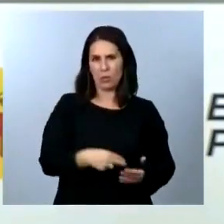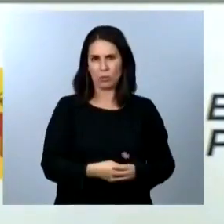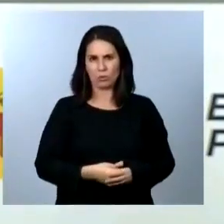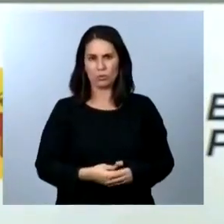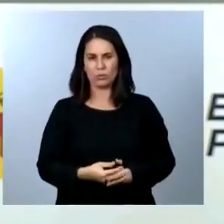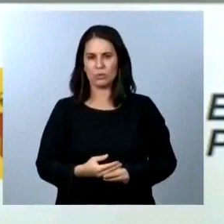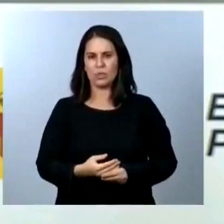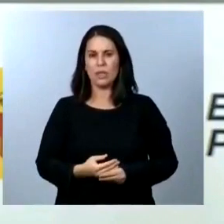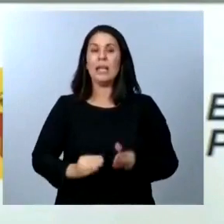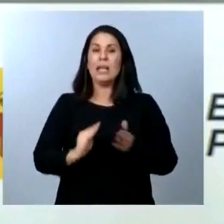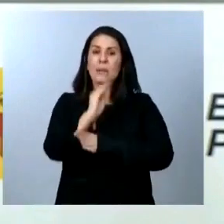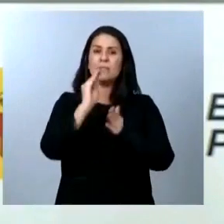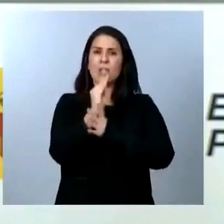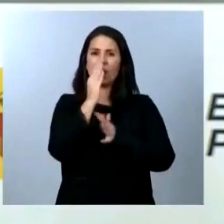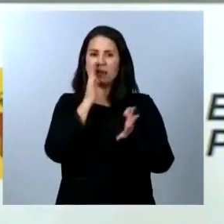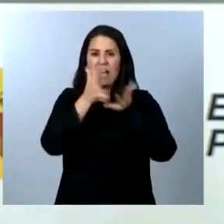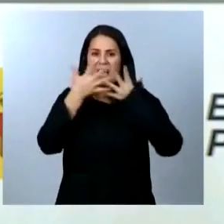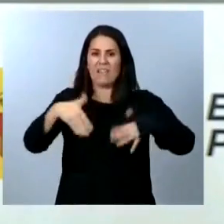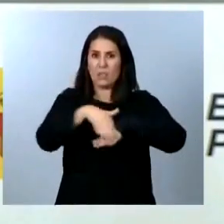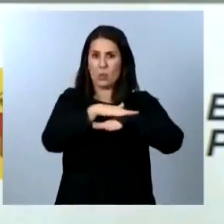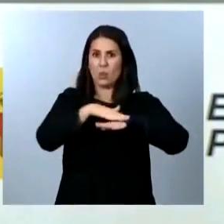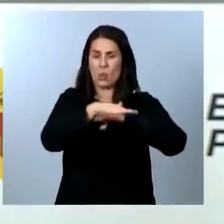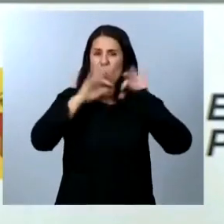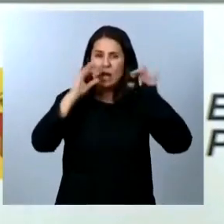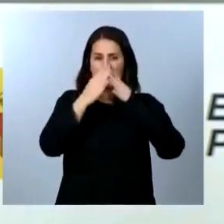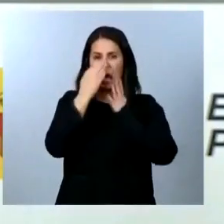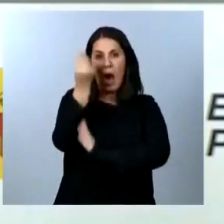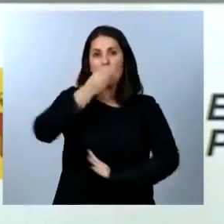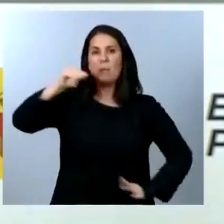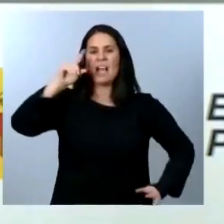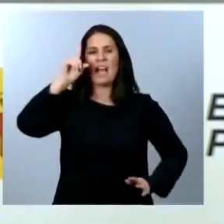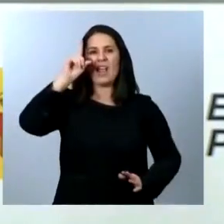en infraestructuras aumentarán en un